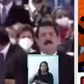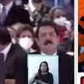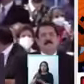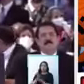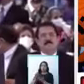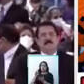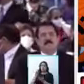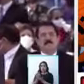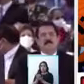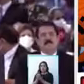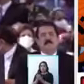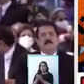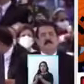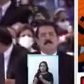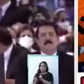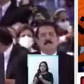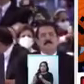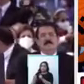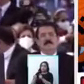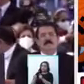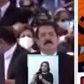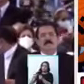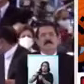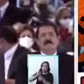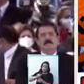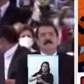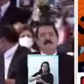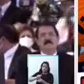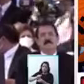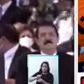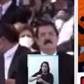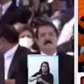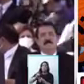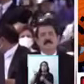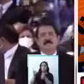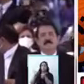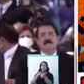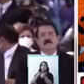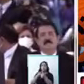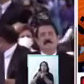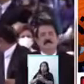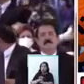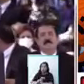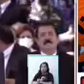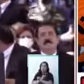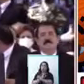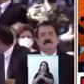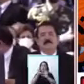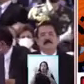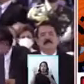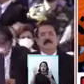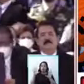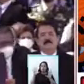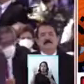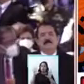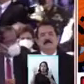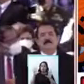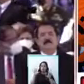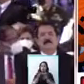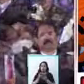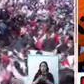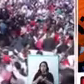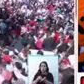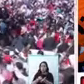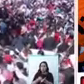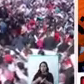Que es una cuestión crónica en Honduras y que debe atacarse cuanto antes el desempleo. Número 3, el alto costo de la